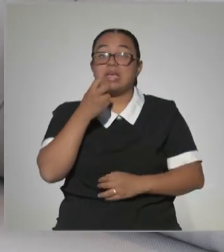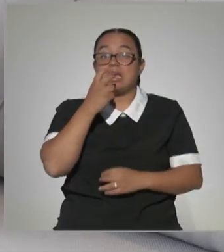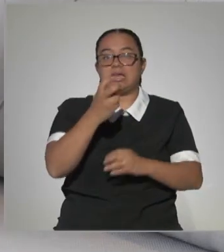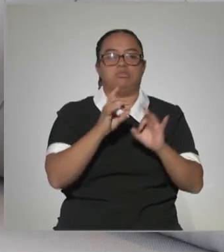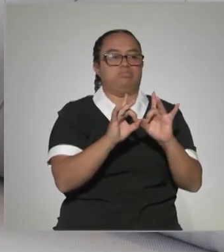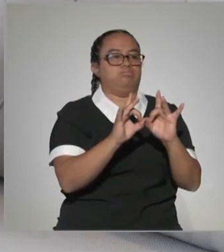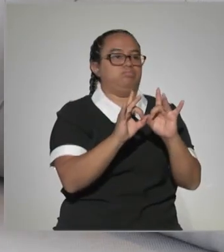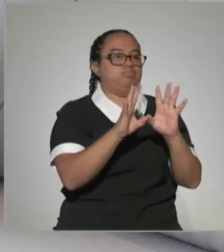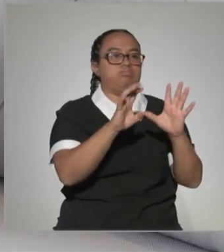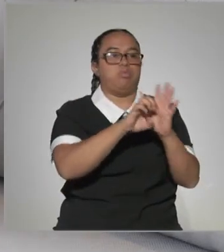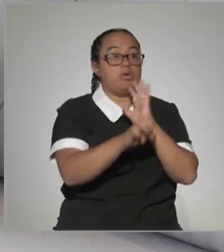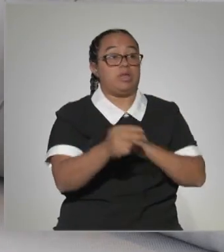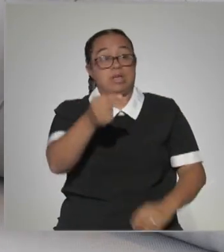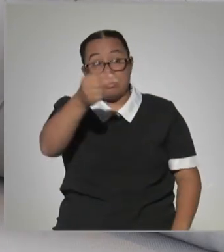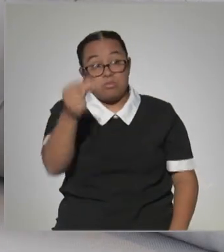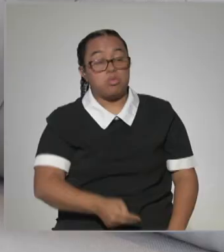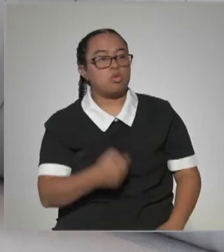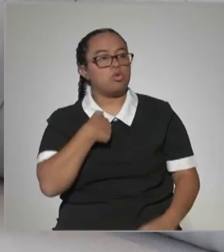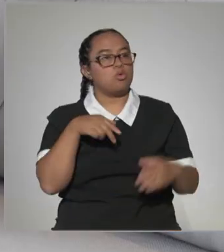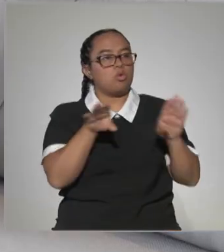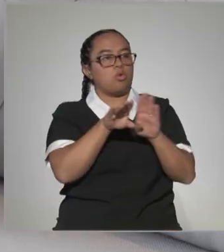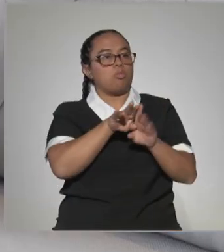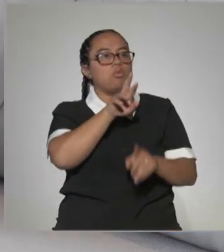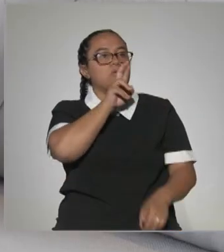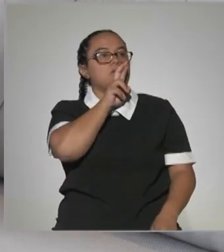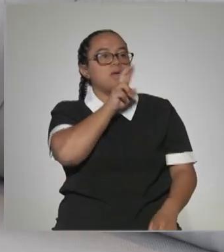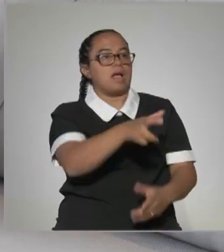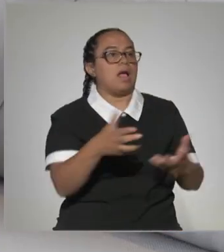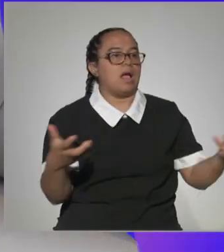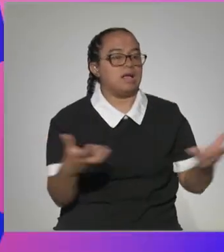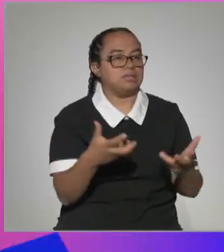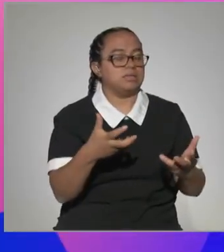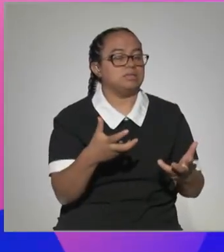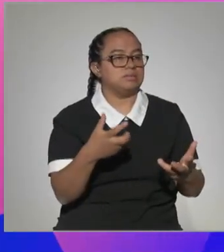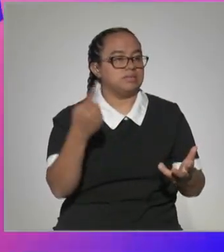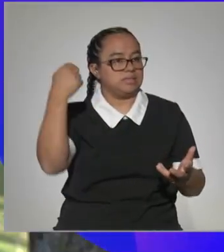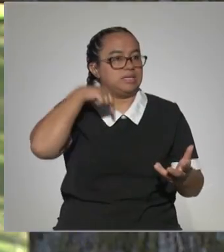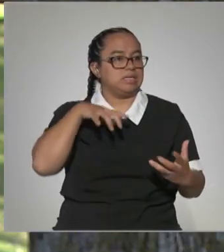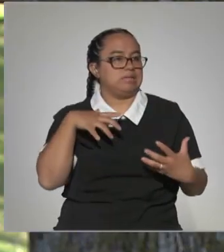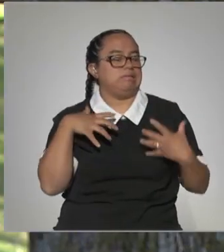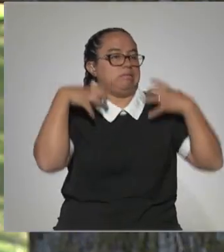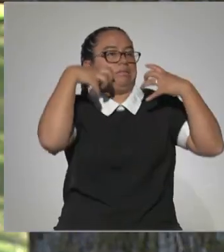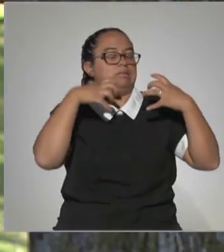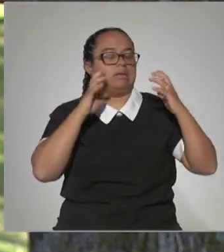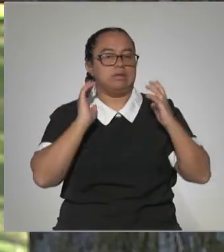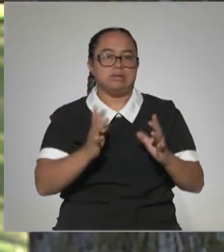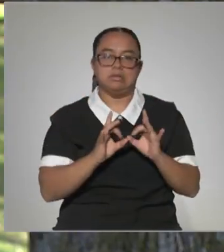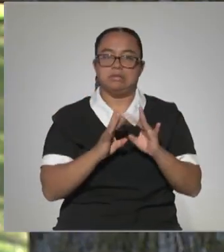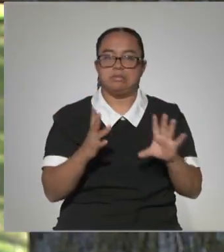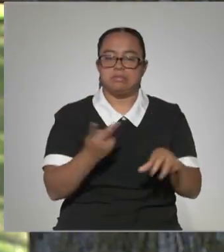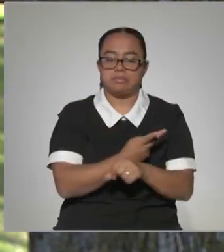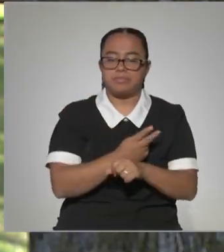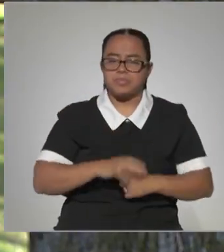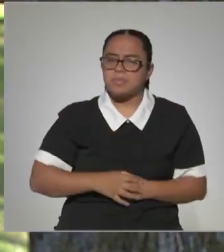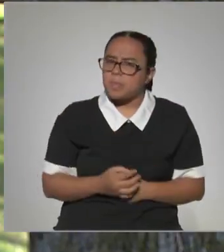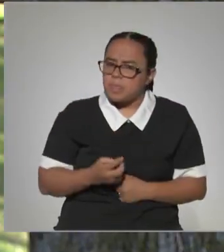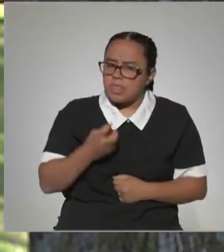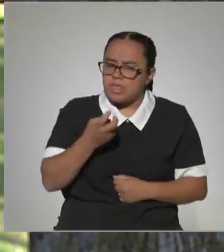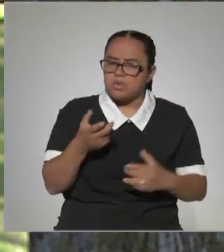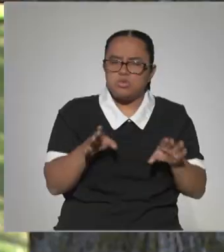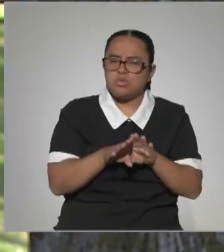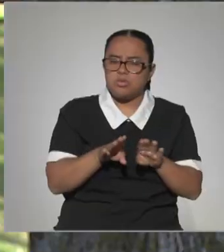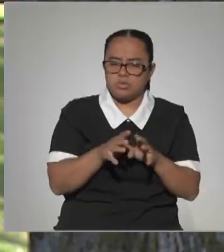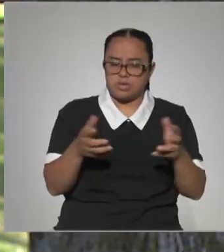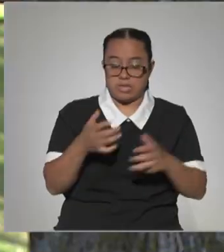una situación urgente a la que tenemos que enfrentar con estrés, ¿no? También para poder hacer eso, el